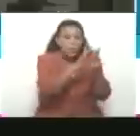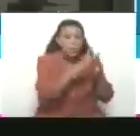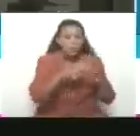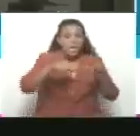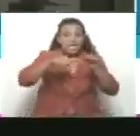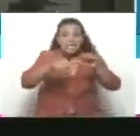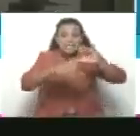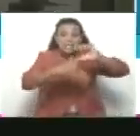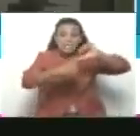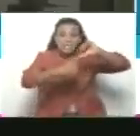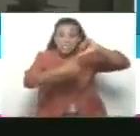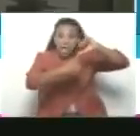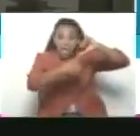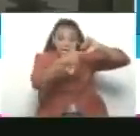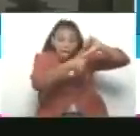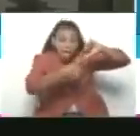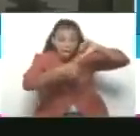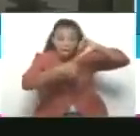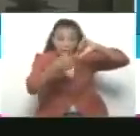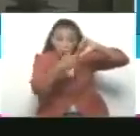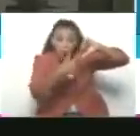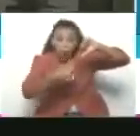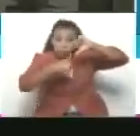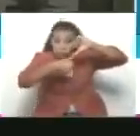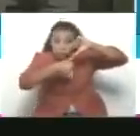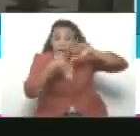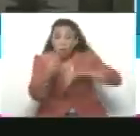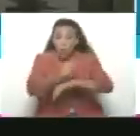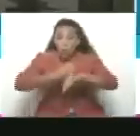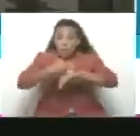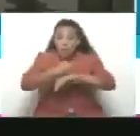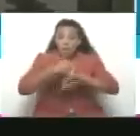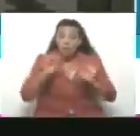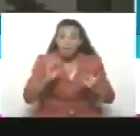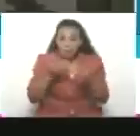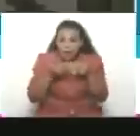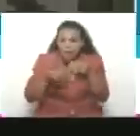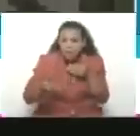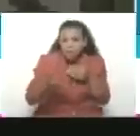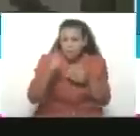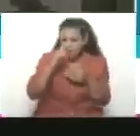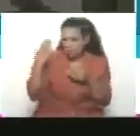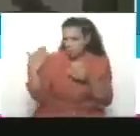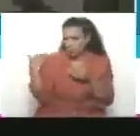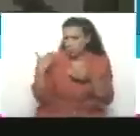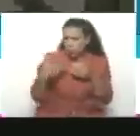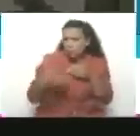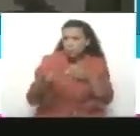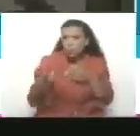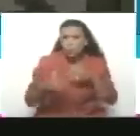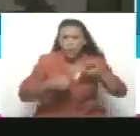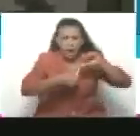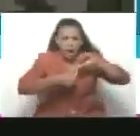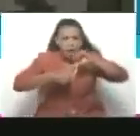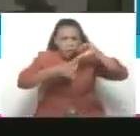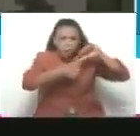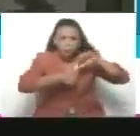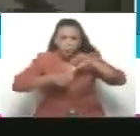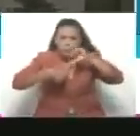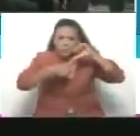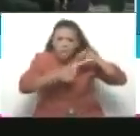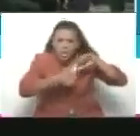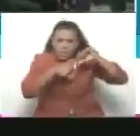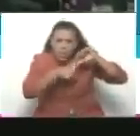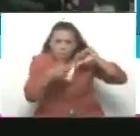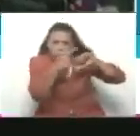Centroamérica y me lo ratificaban algunos gobernantes con que hablé recientemente esa red de coyote